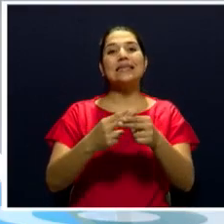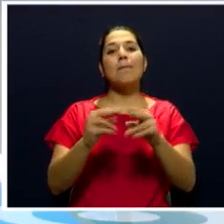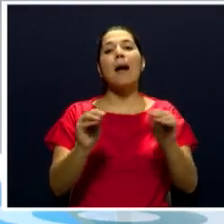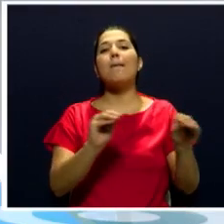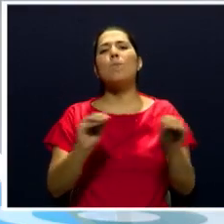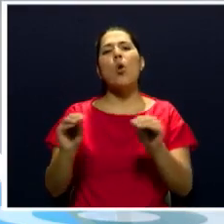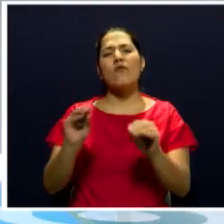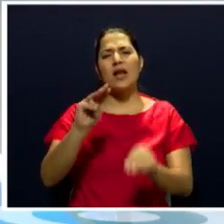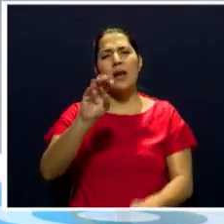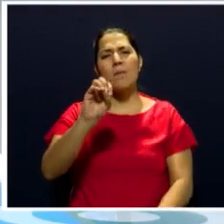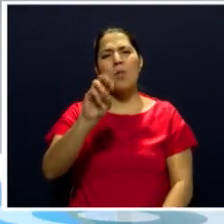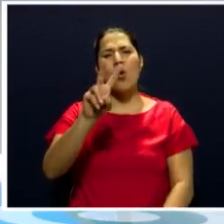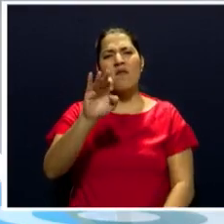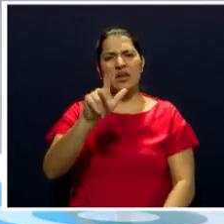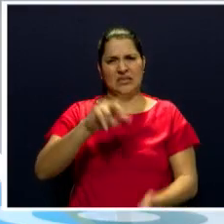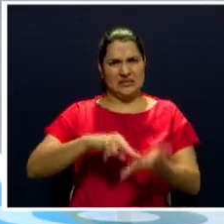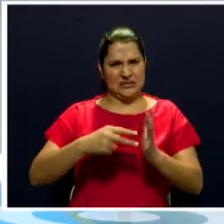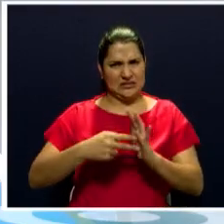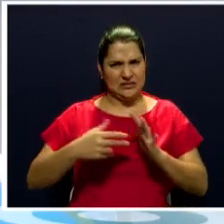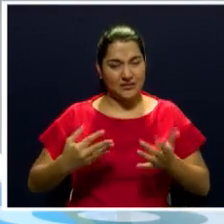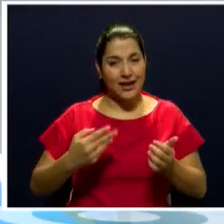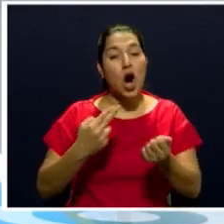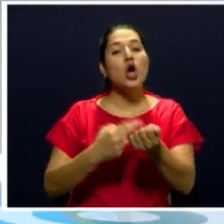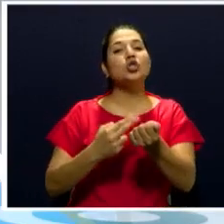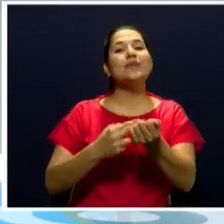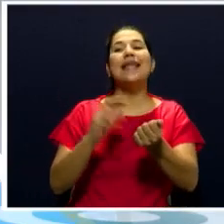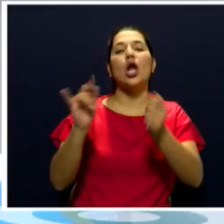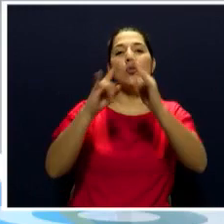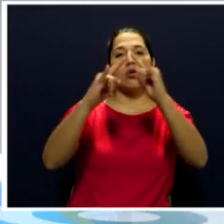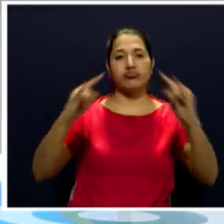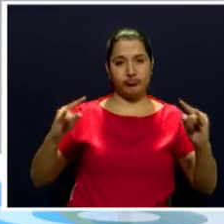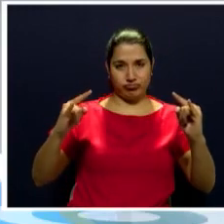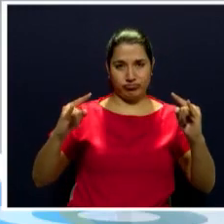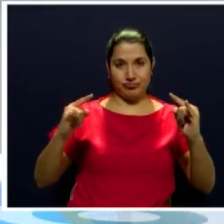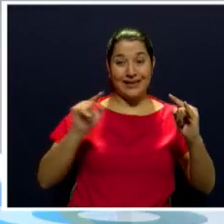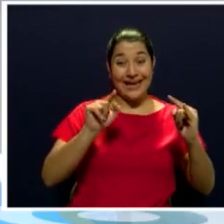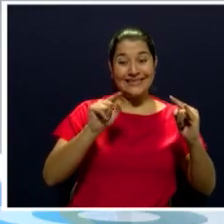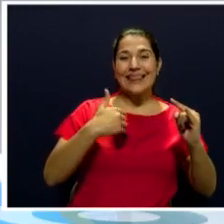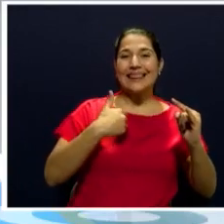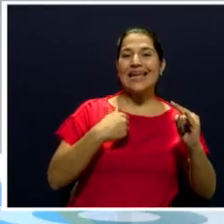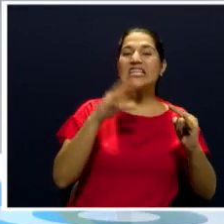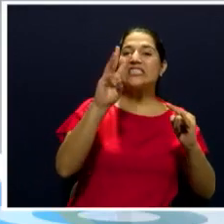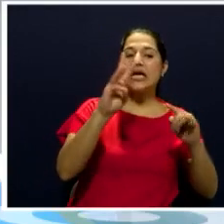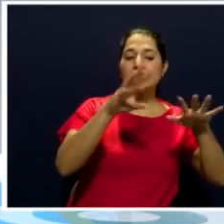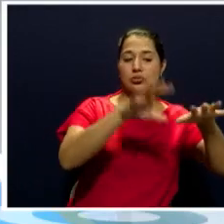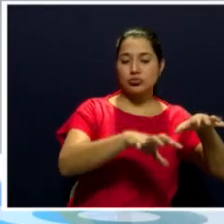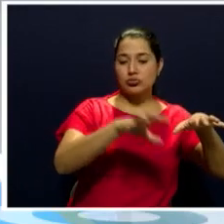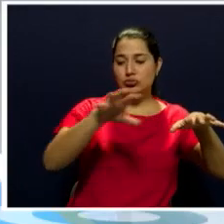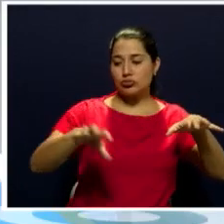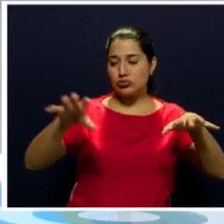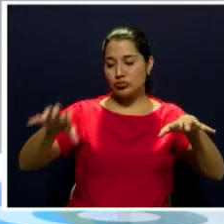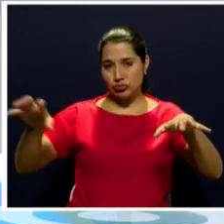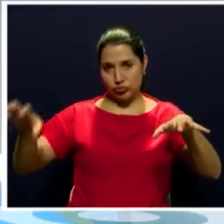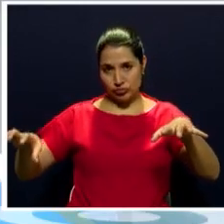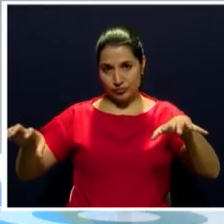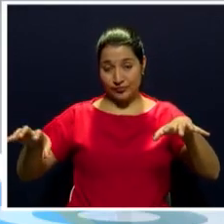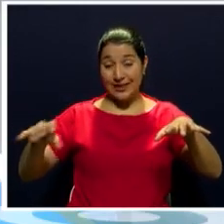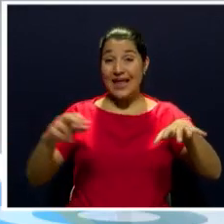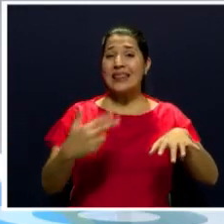tipo de hospitales de campaña, que tienen 6 módulos y 3 de ellos están instalados en el Senare. Se